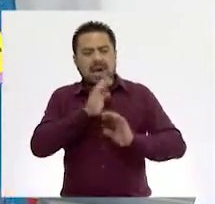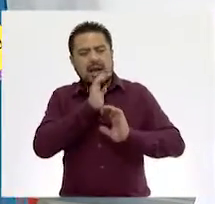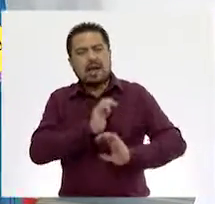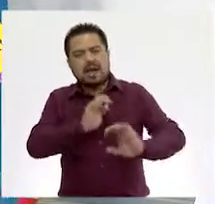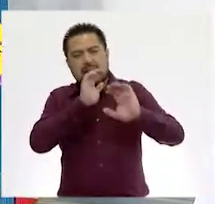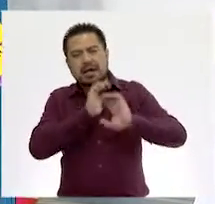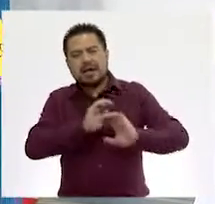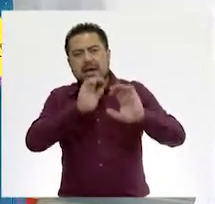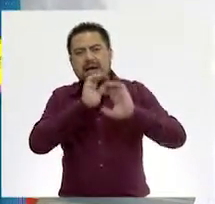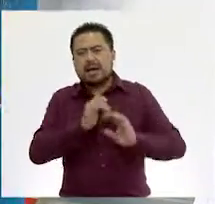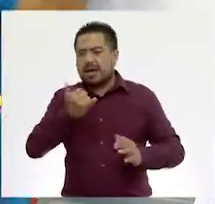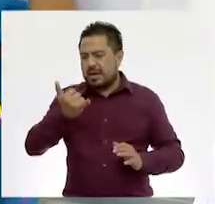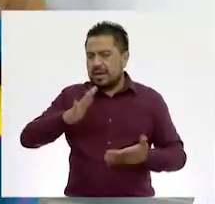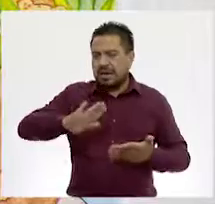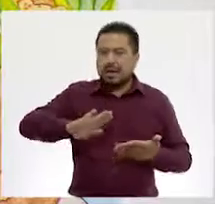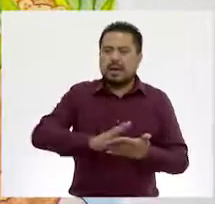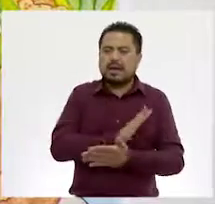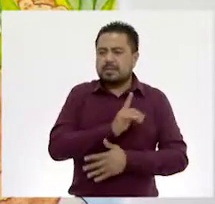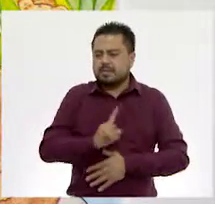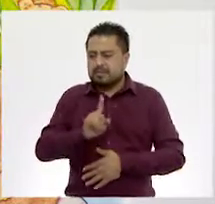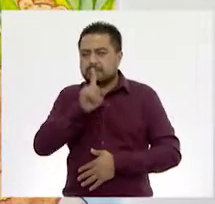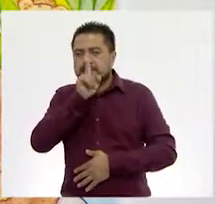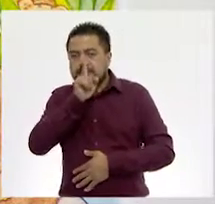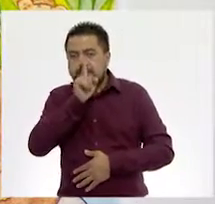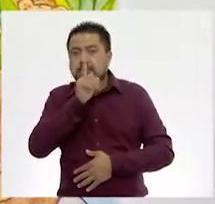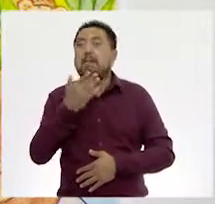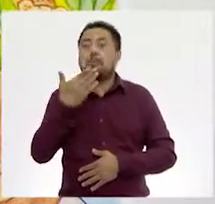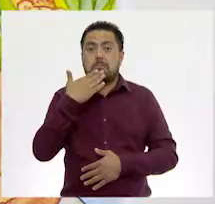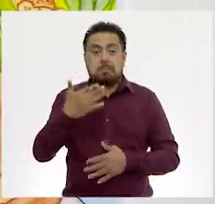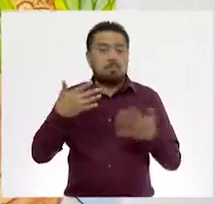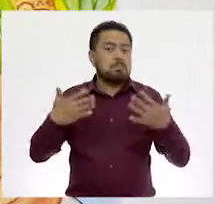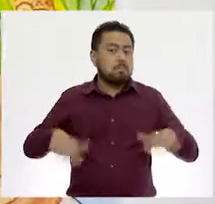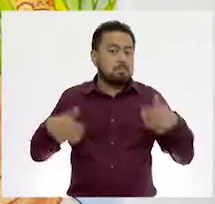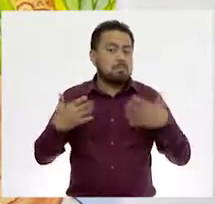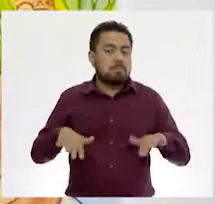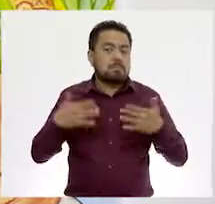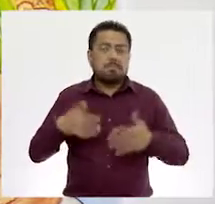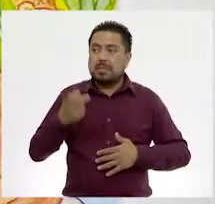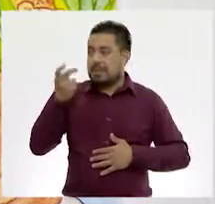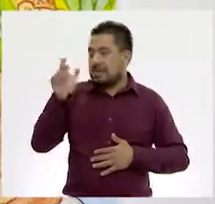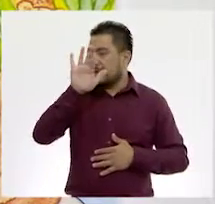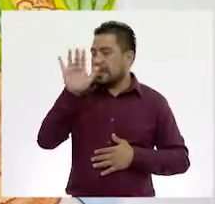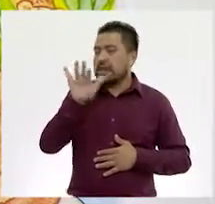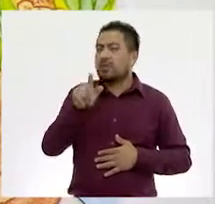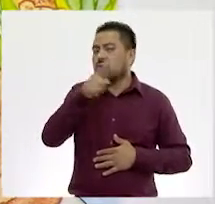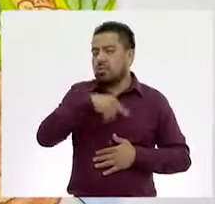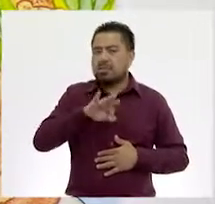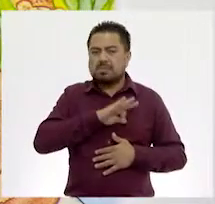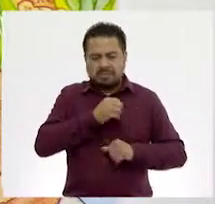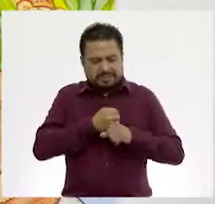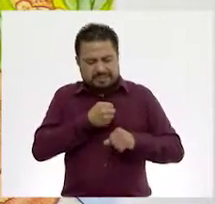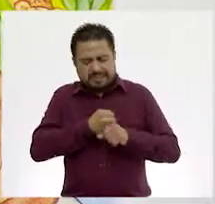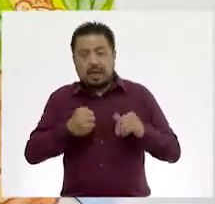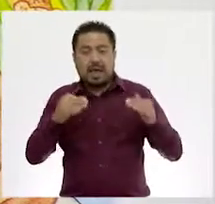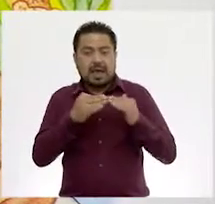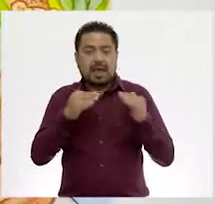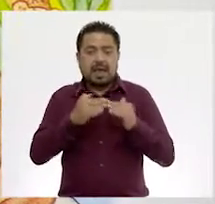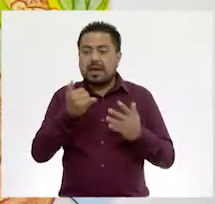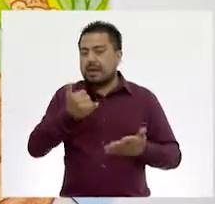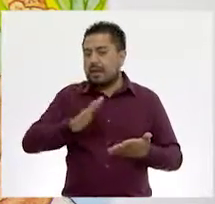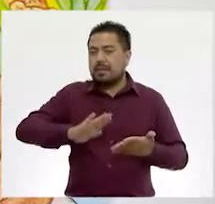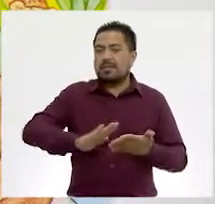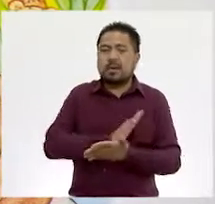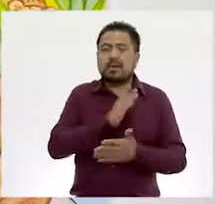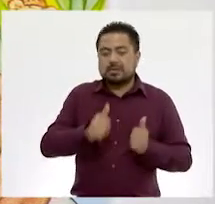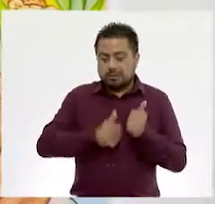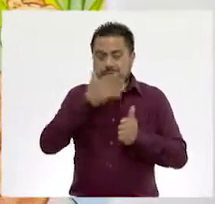cantar y callar. Muy bien. Esta es la lectura que ustedes van a practicar en casa. Y